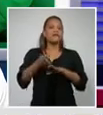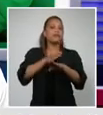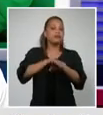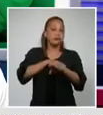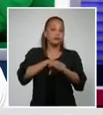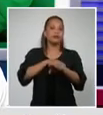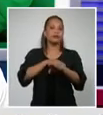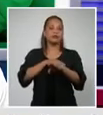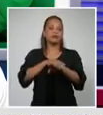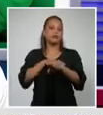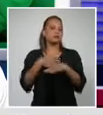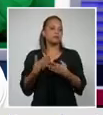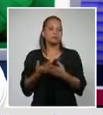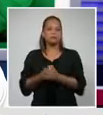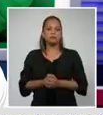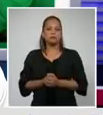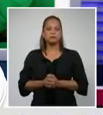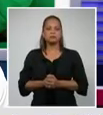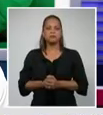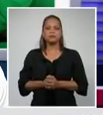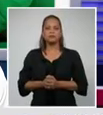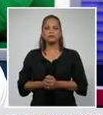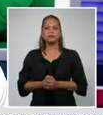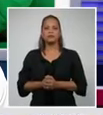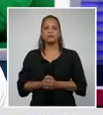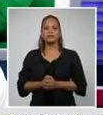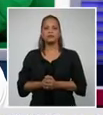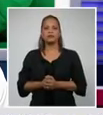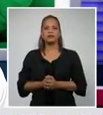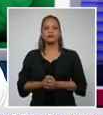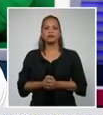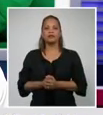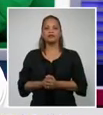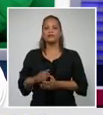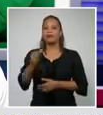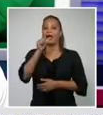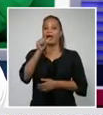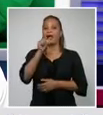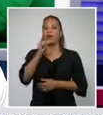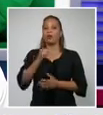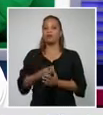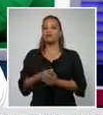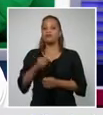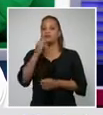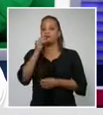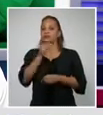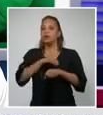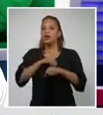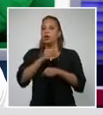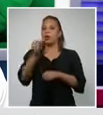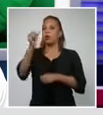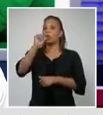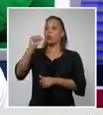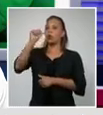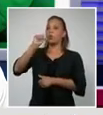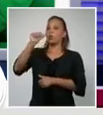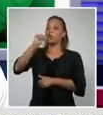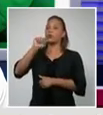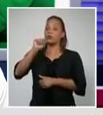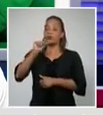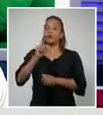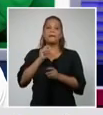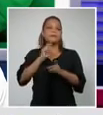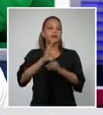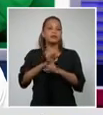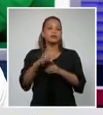lo que realmente tenía un cierto grado de alcoholismo, ¿no? Este paciente inicialmente